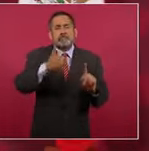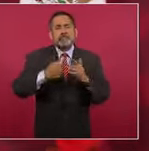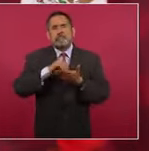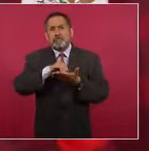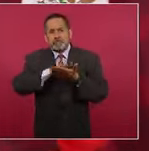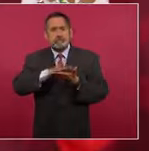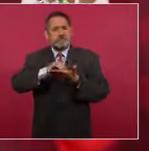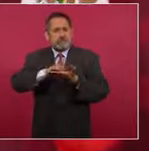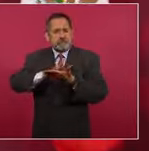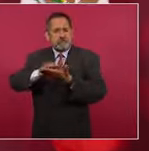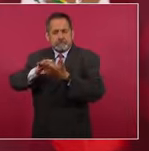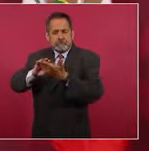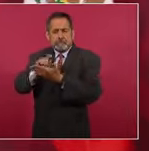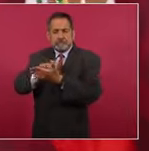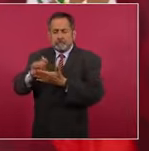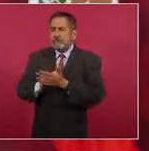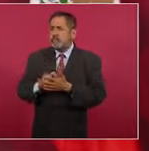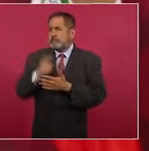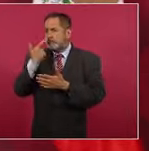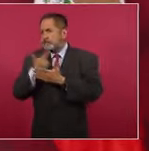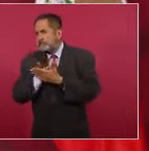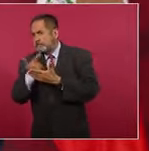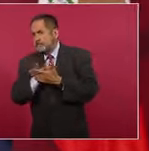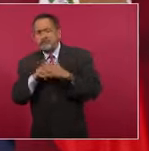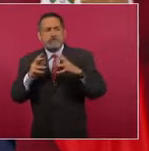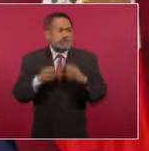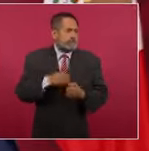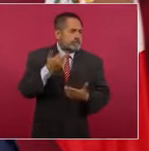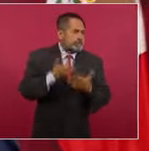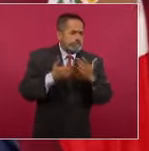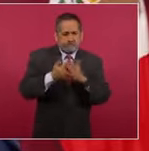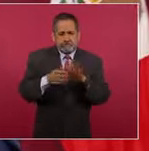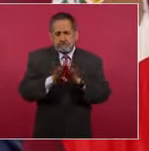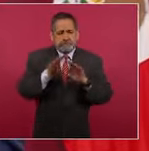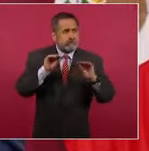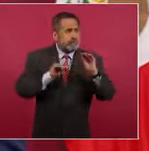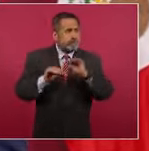Se levantó el inventario,